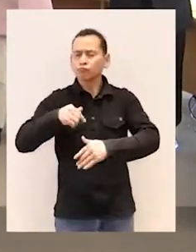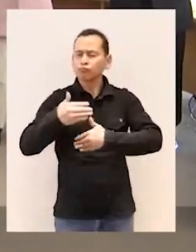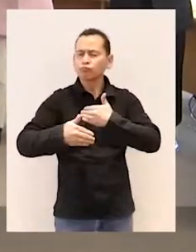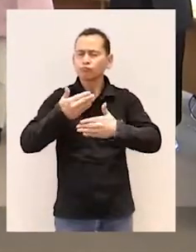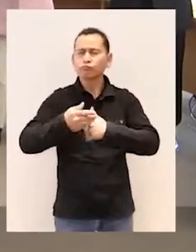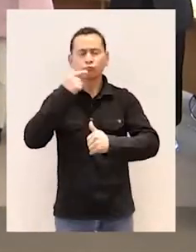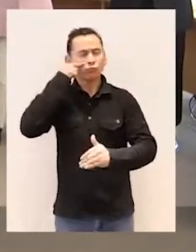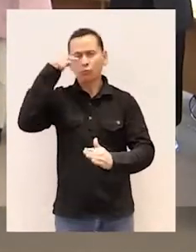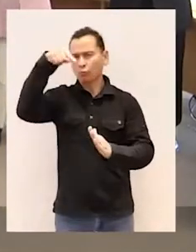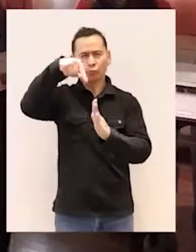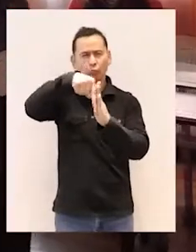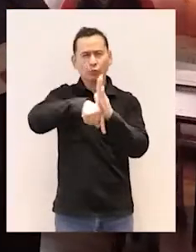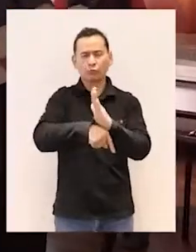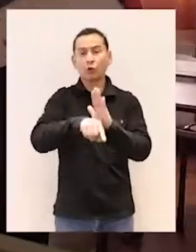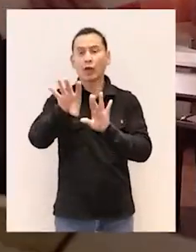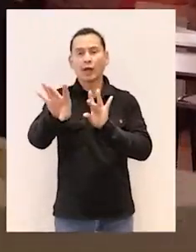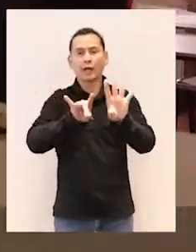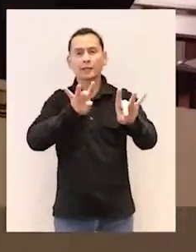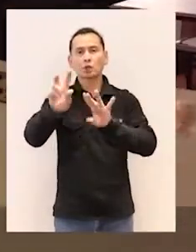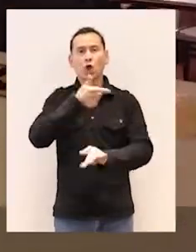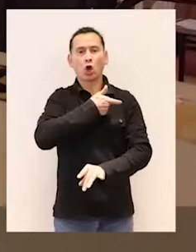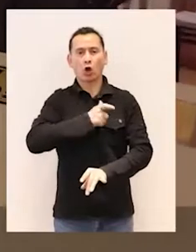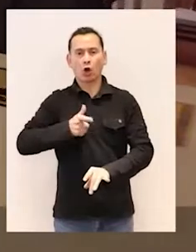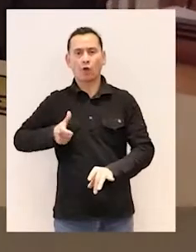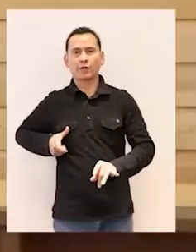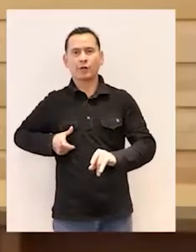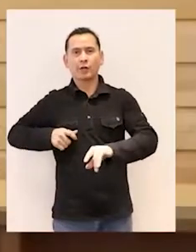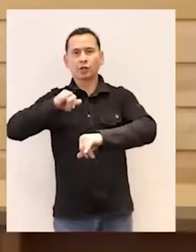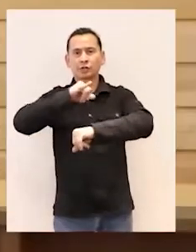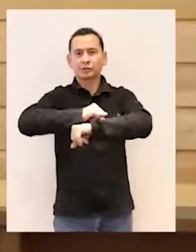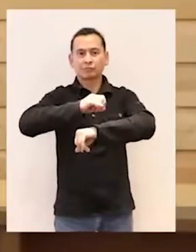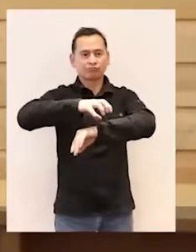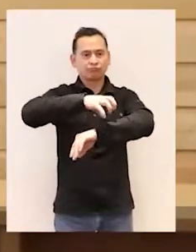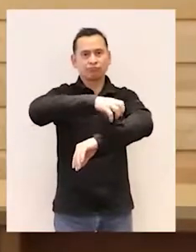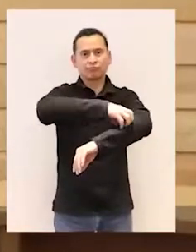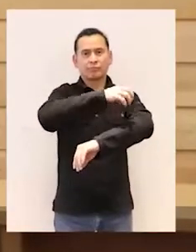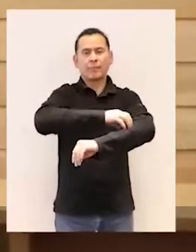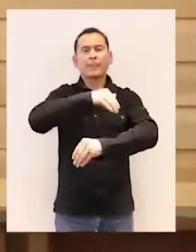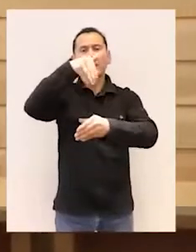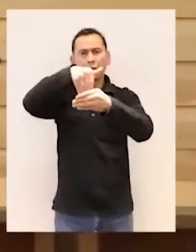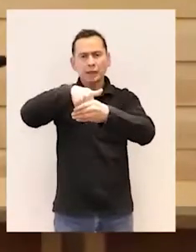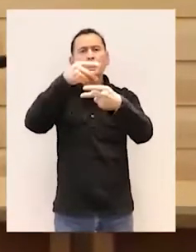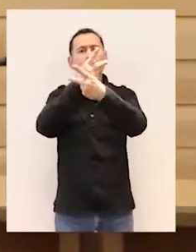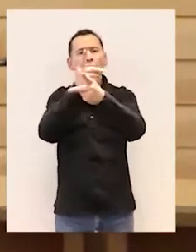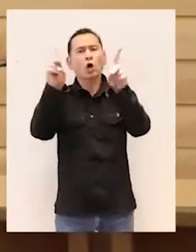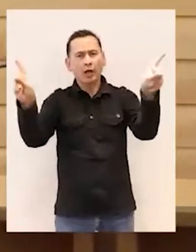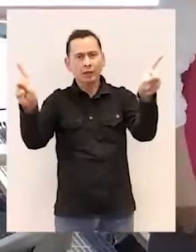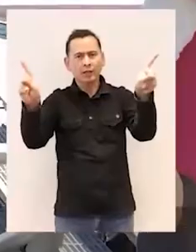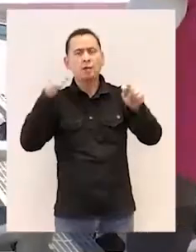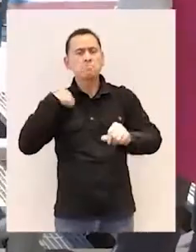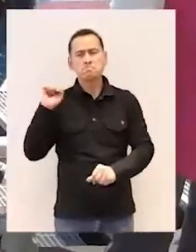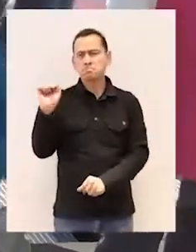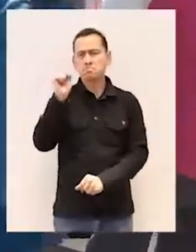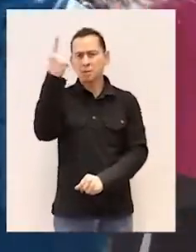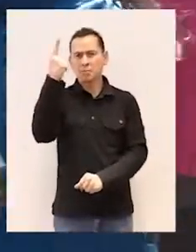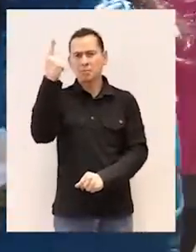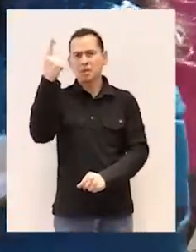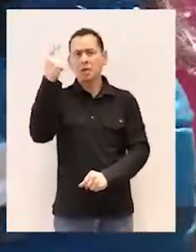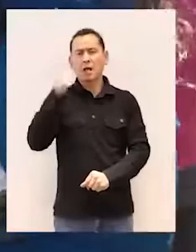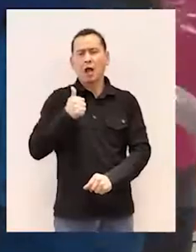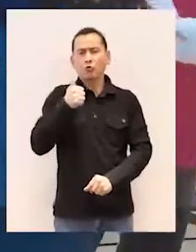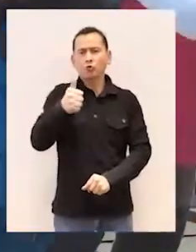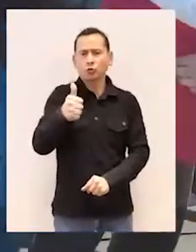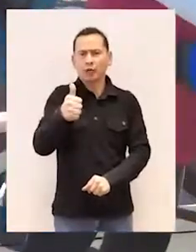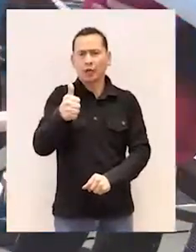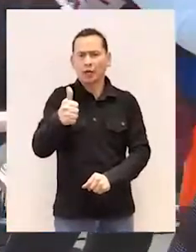proceso se profundiza con la elección de los gobernadores y gobernadoras regionales de manera democrática, siendo la primera autoridad una